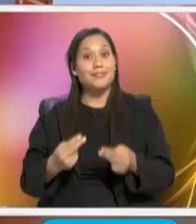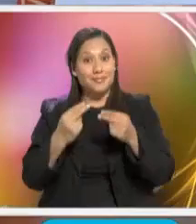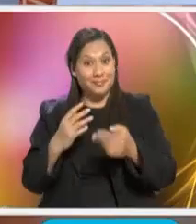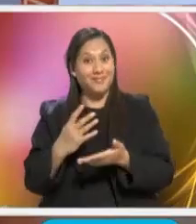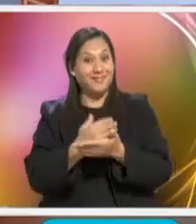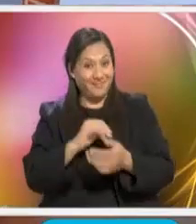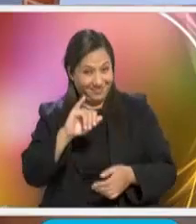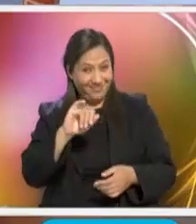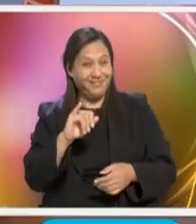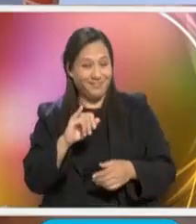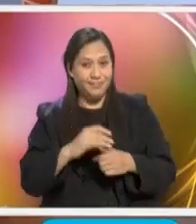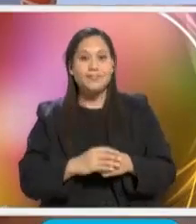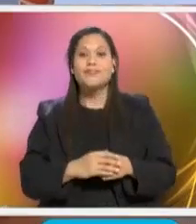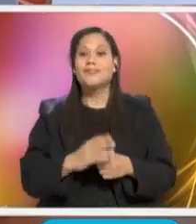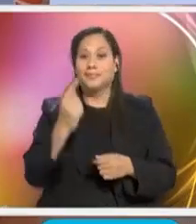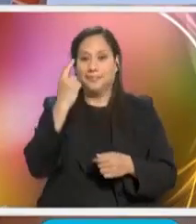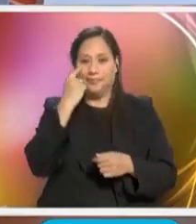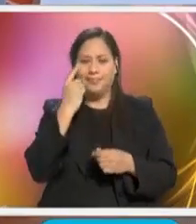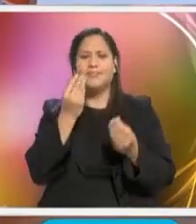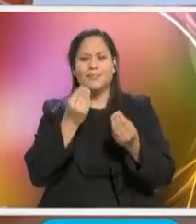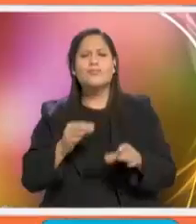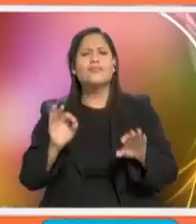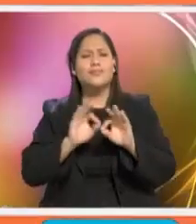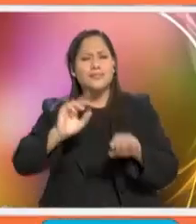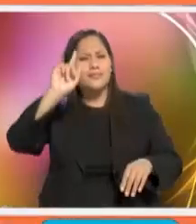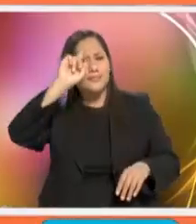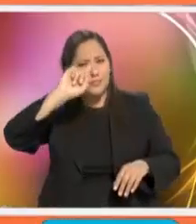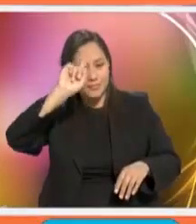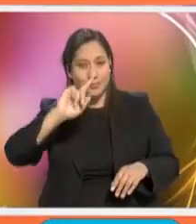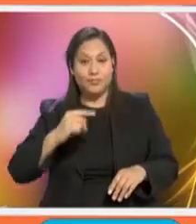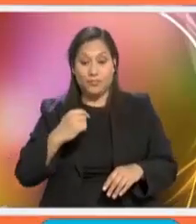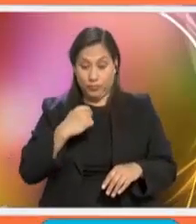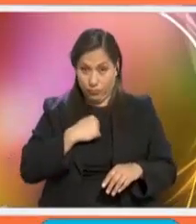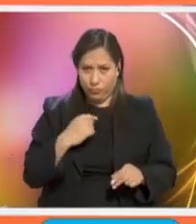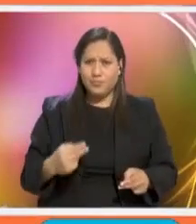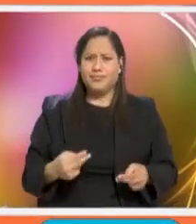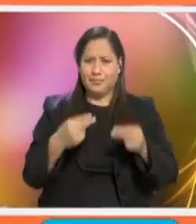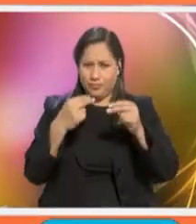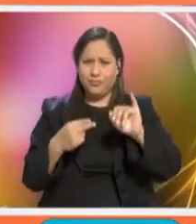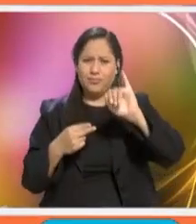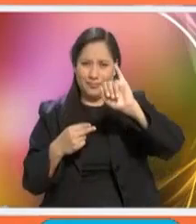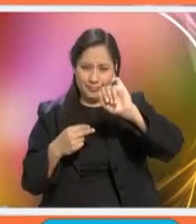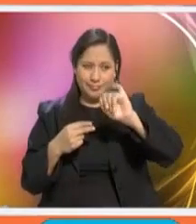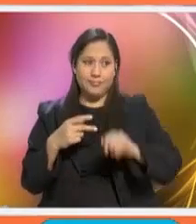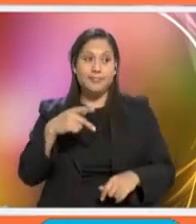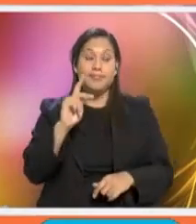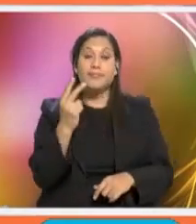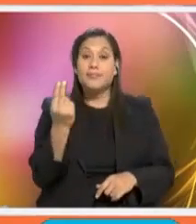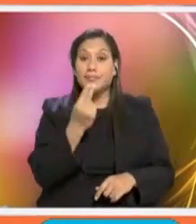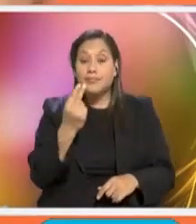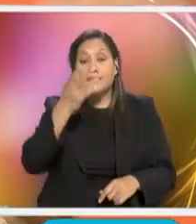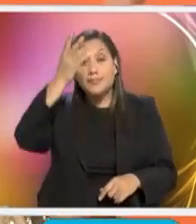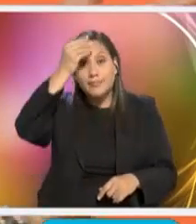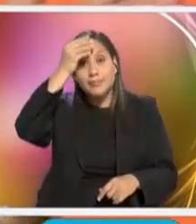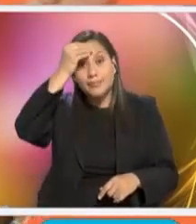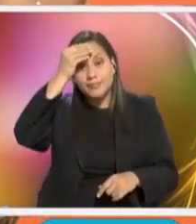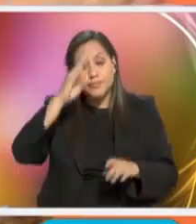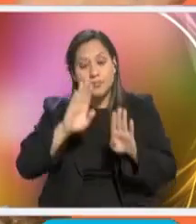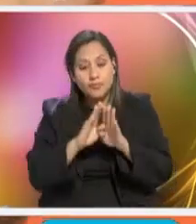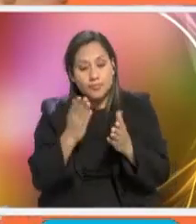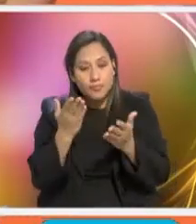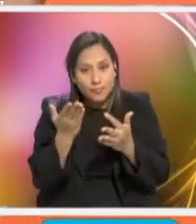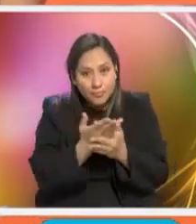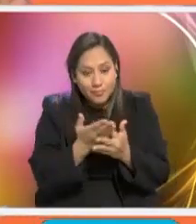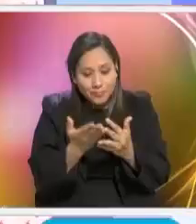muy importante. Es muy importante ver que yo puedo tener un negocio, pero necesito también aprender cómo dividir